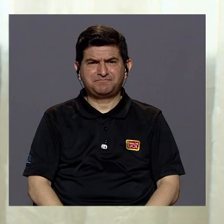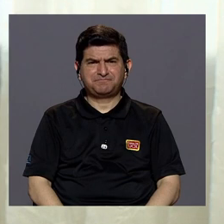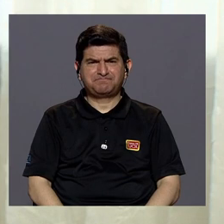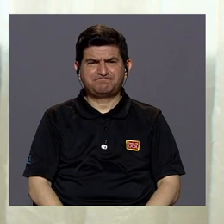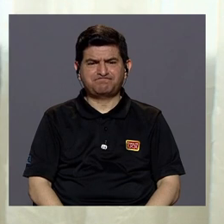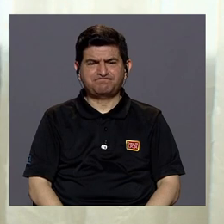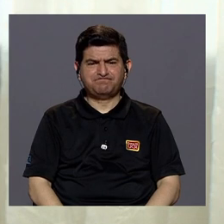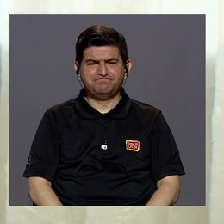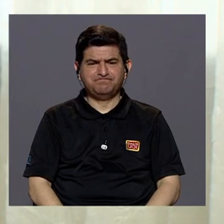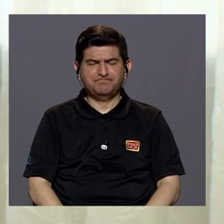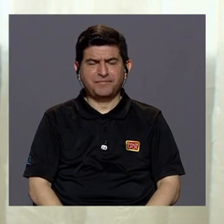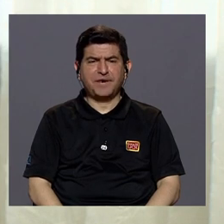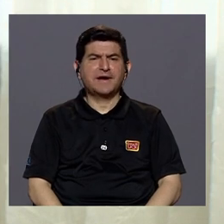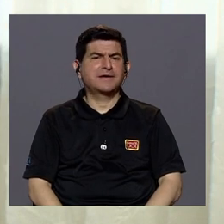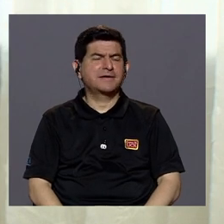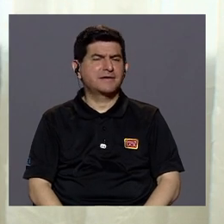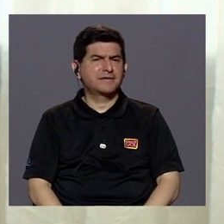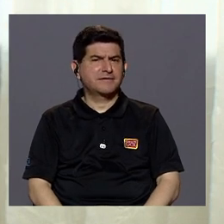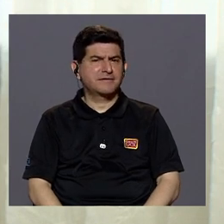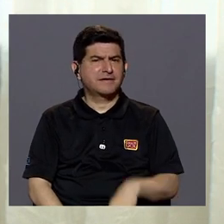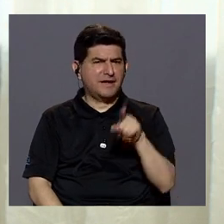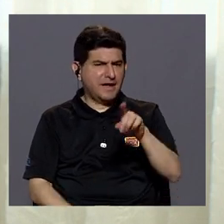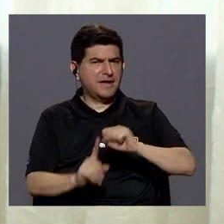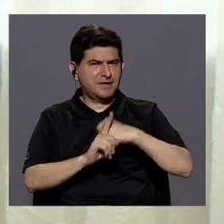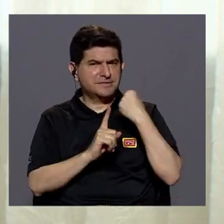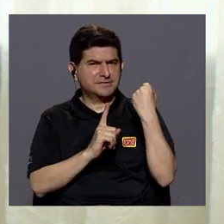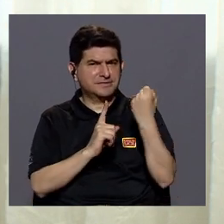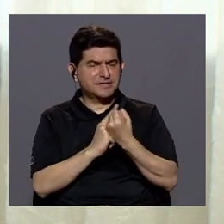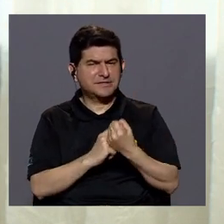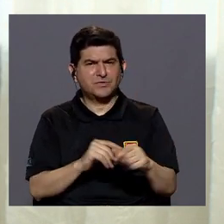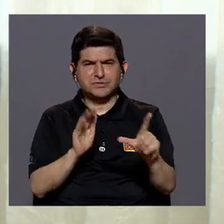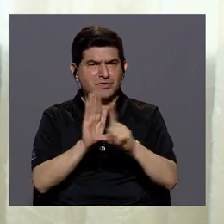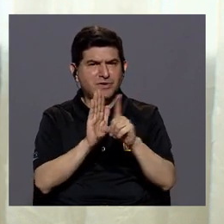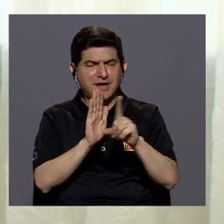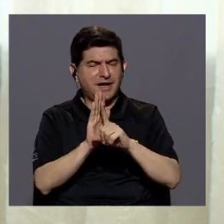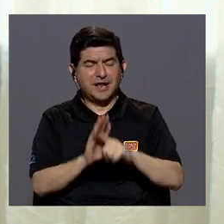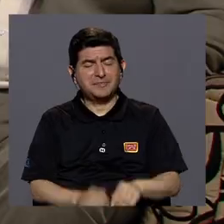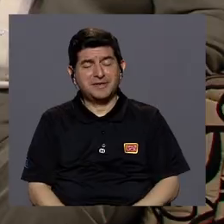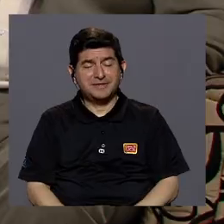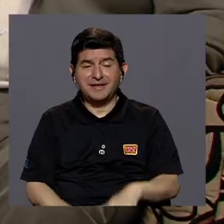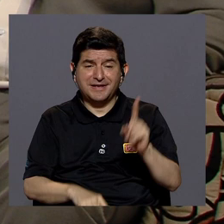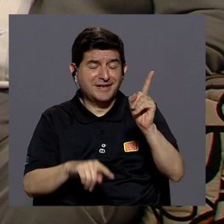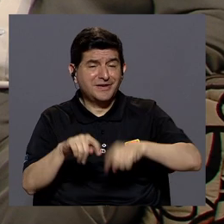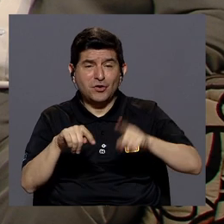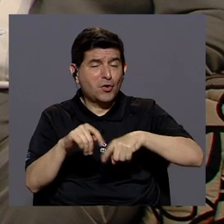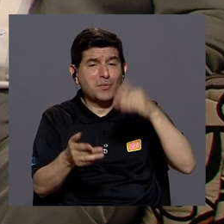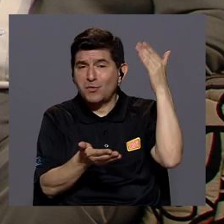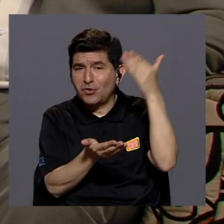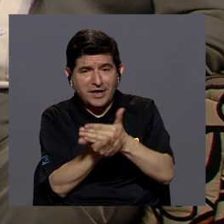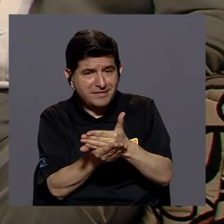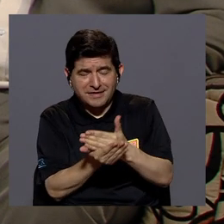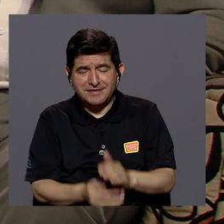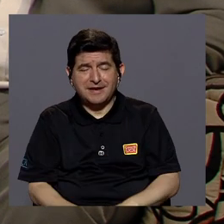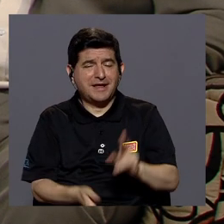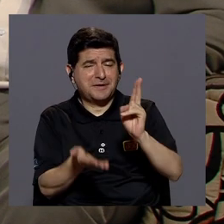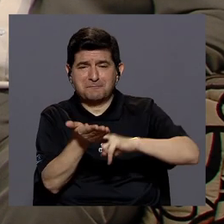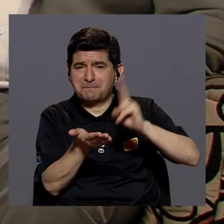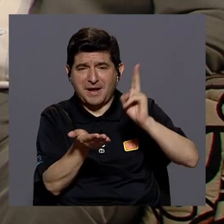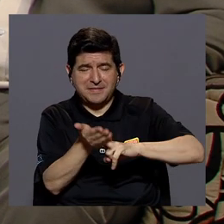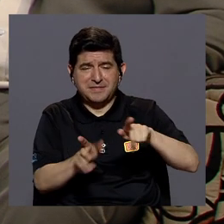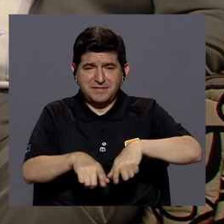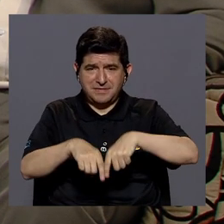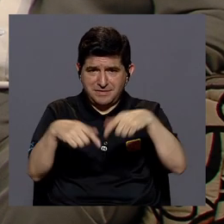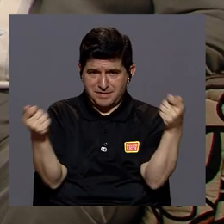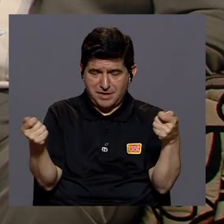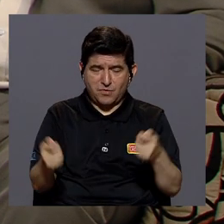ya hay que detenerlo. Yo sé que no, legalmente no se puede detener, que cerrar la matrícula de periodismo por